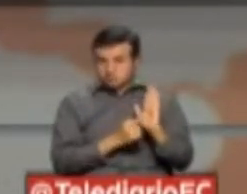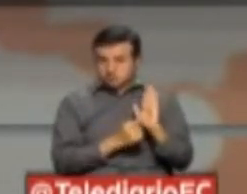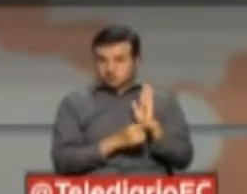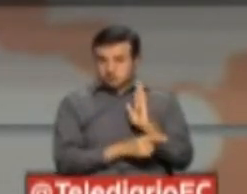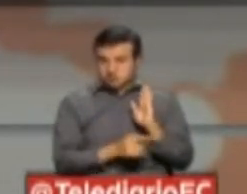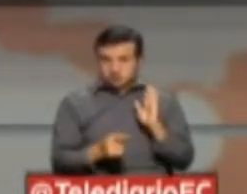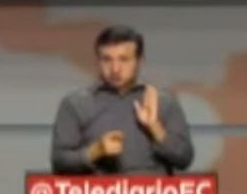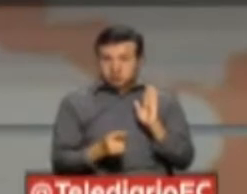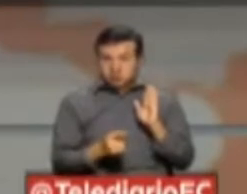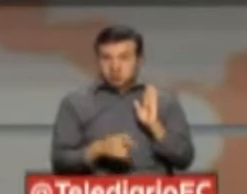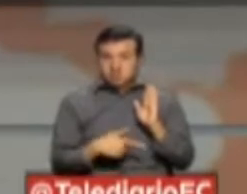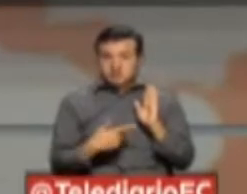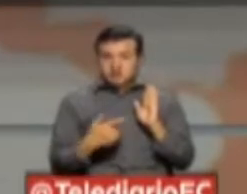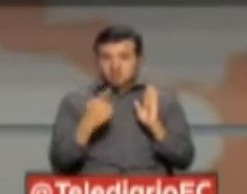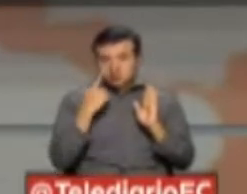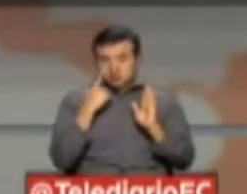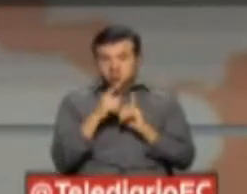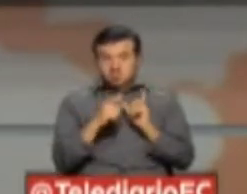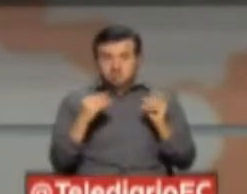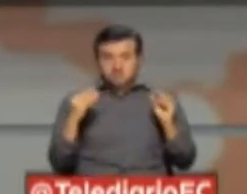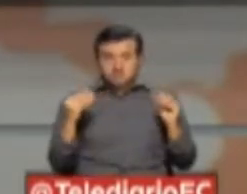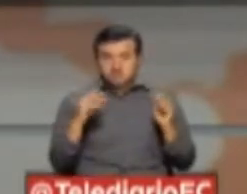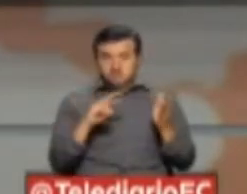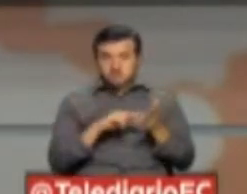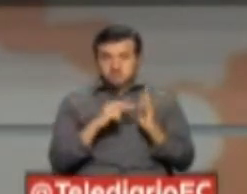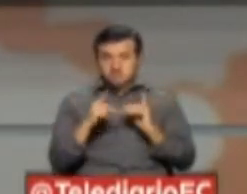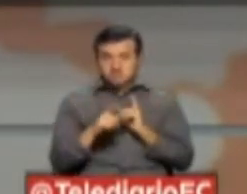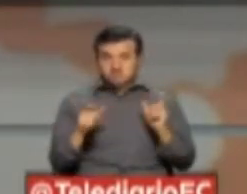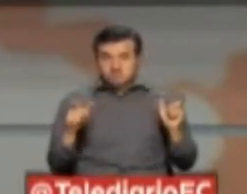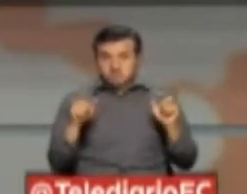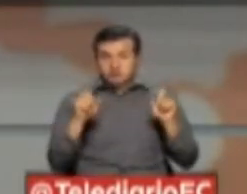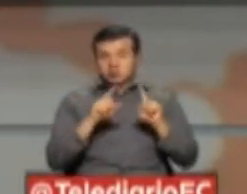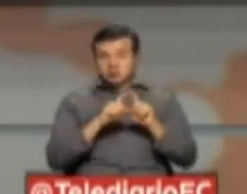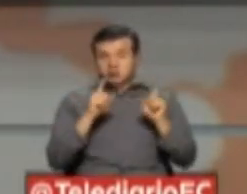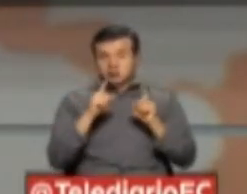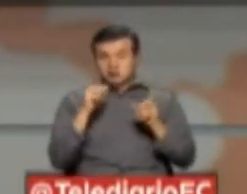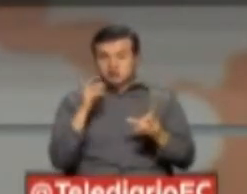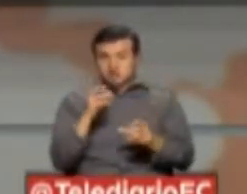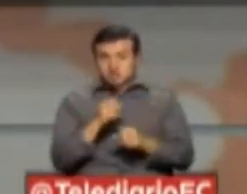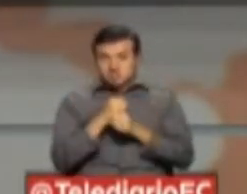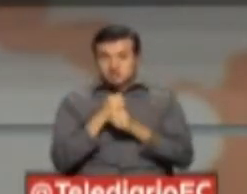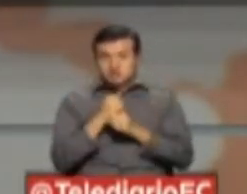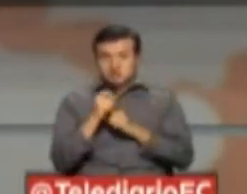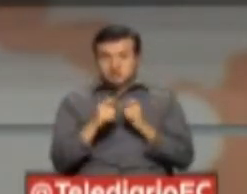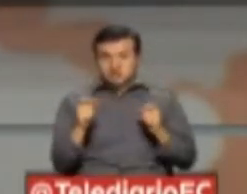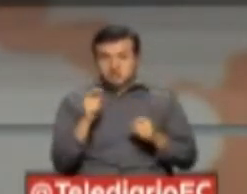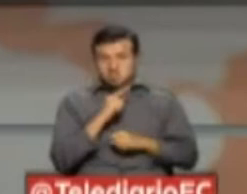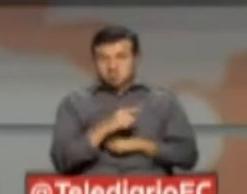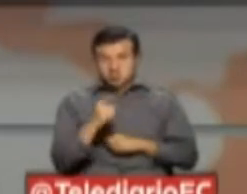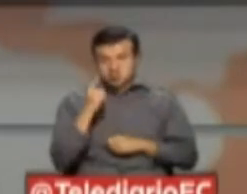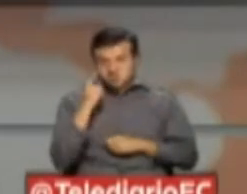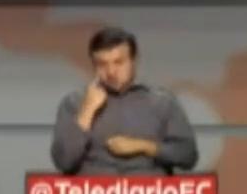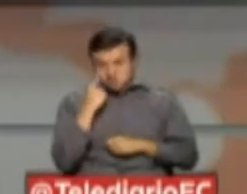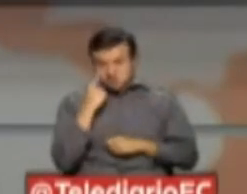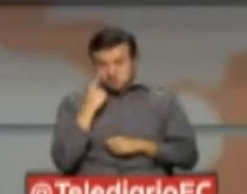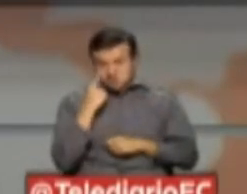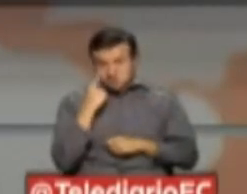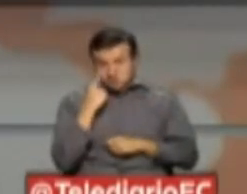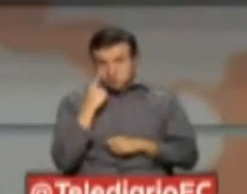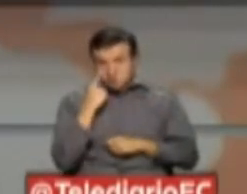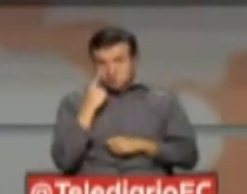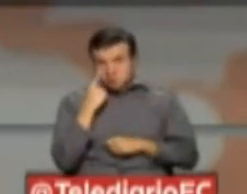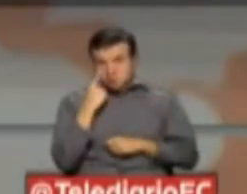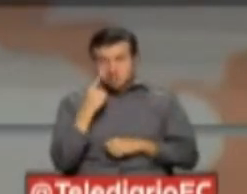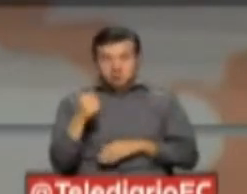que vienen acompañadas en muchos de los casos con tecnología las empezamos a blindar aquí como ciudadanos de aquí como como